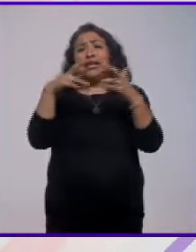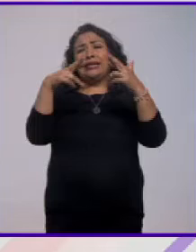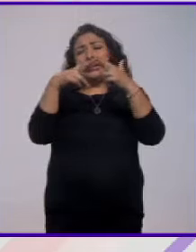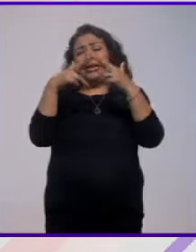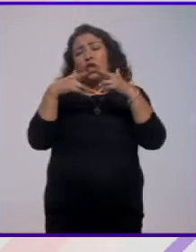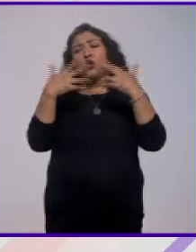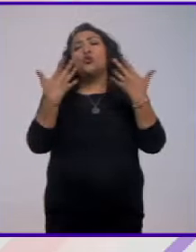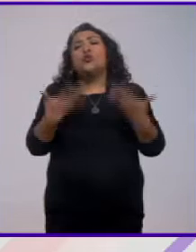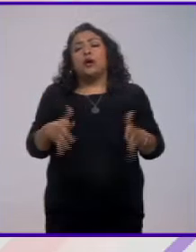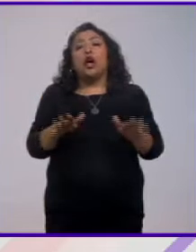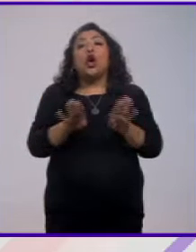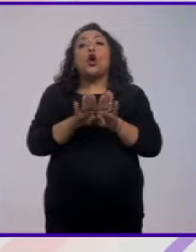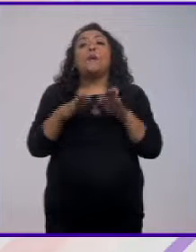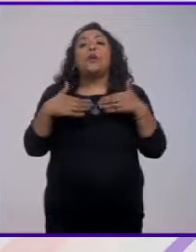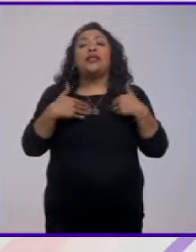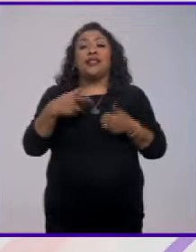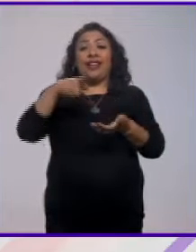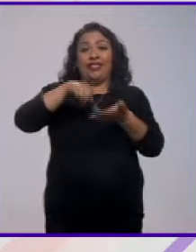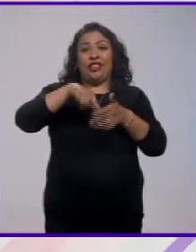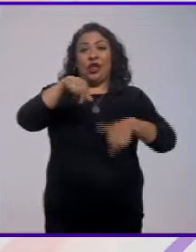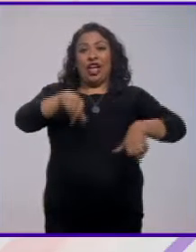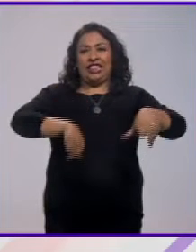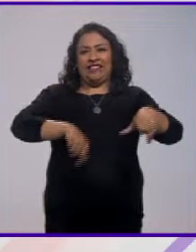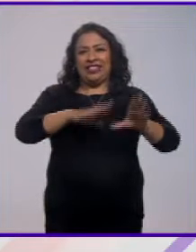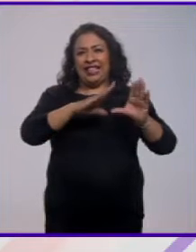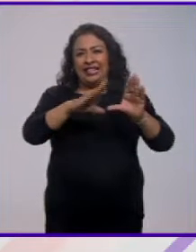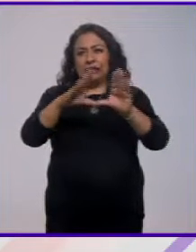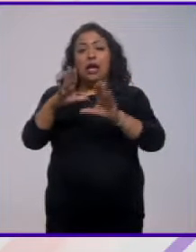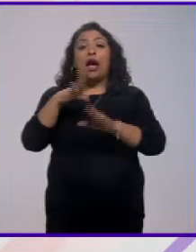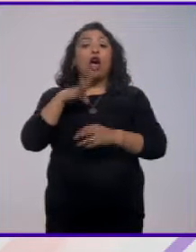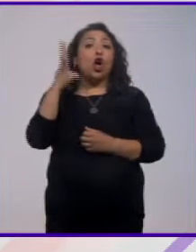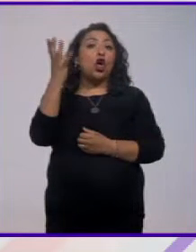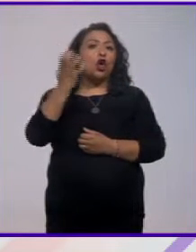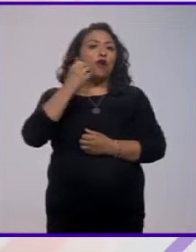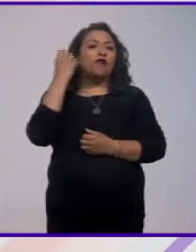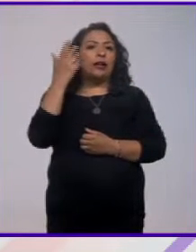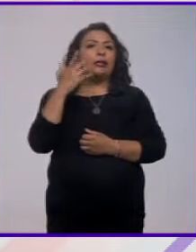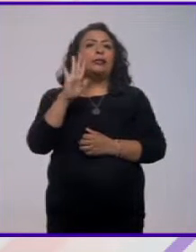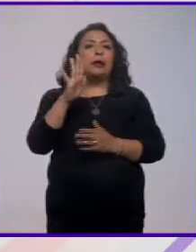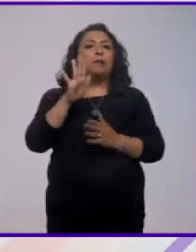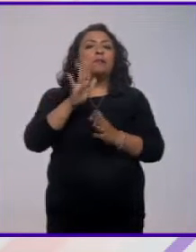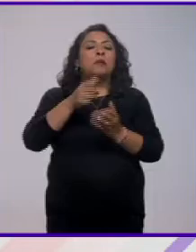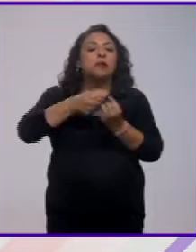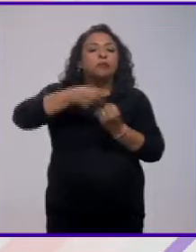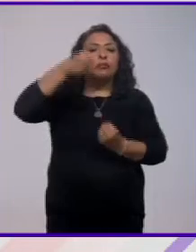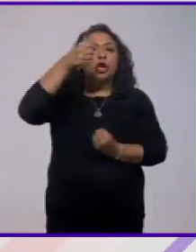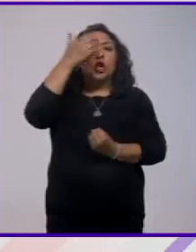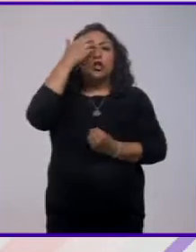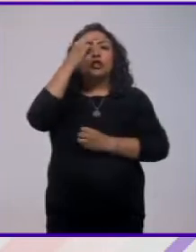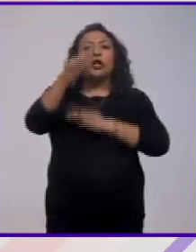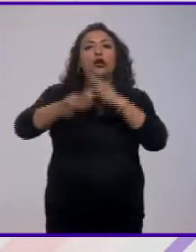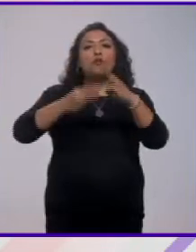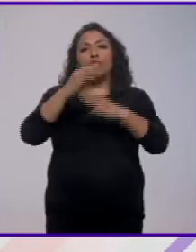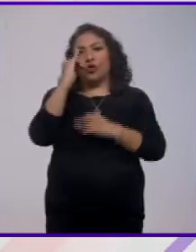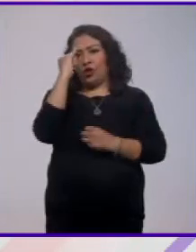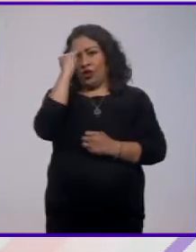religiones? Bueno, aquí en las actividades académicas hubo una conferencia que nos aproximaba a ese mundo de la India.